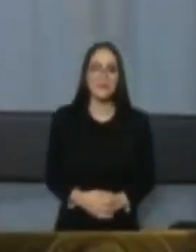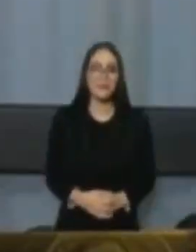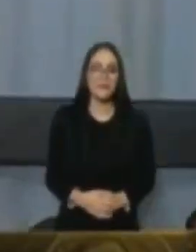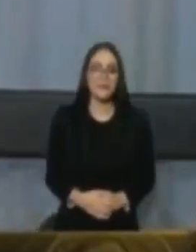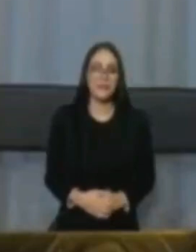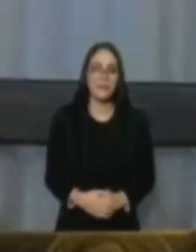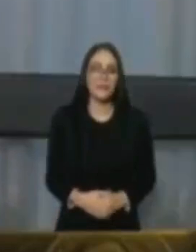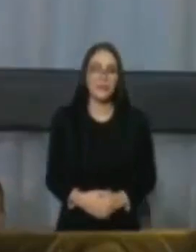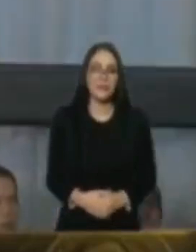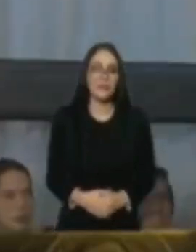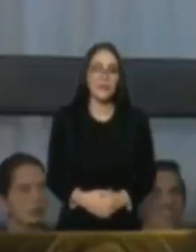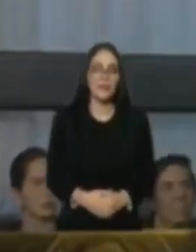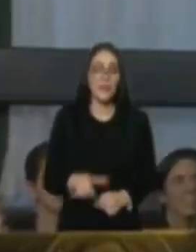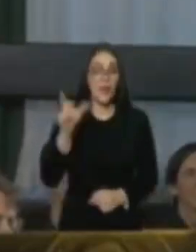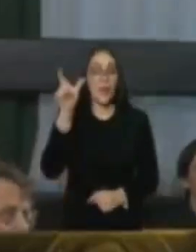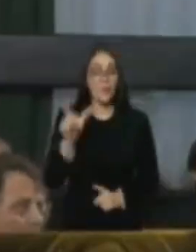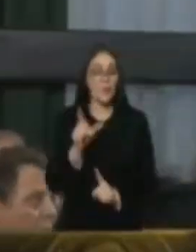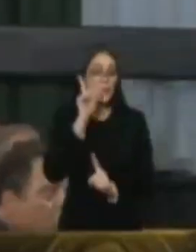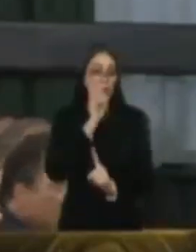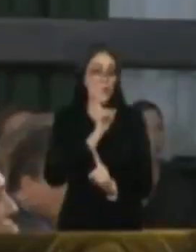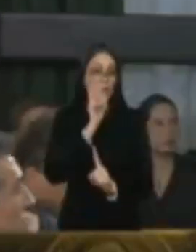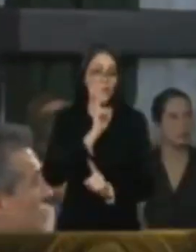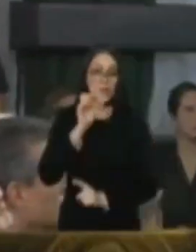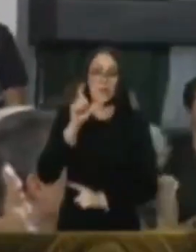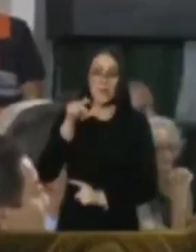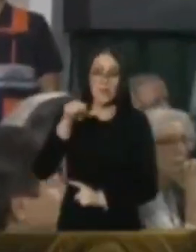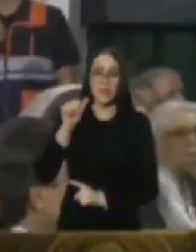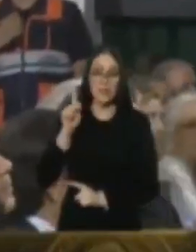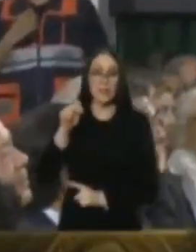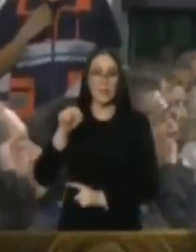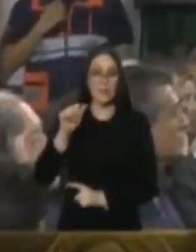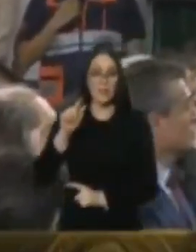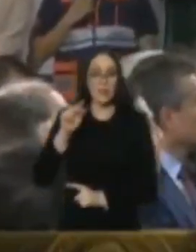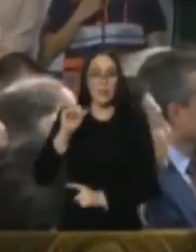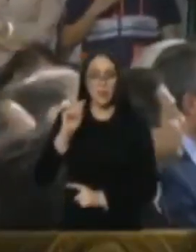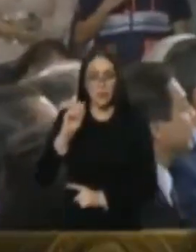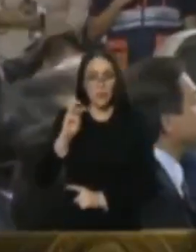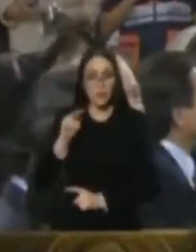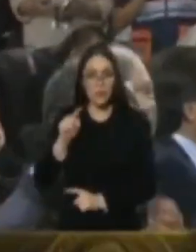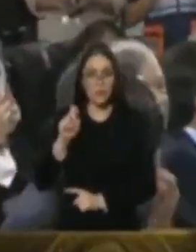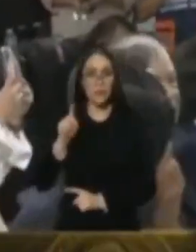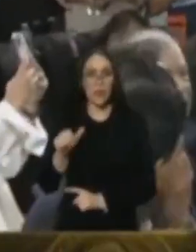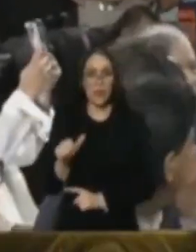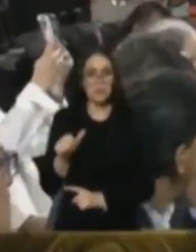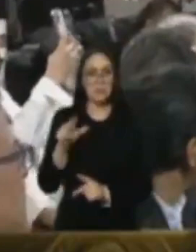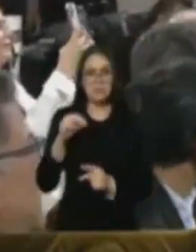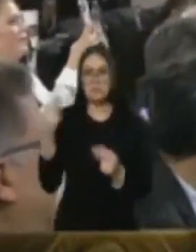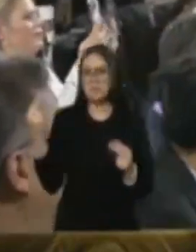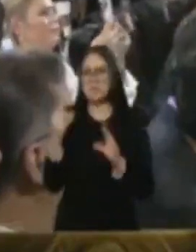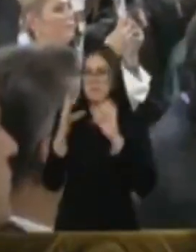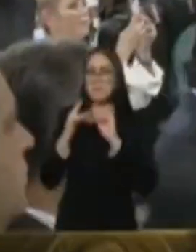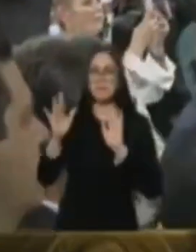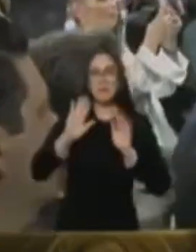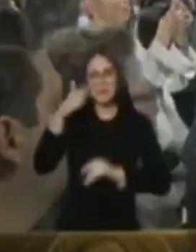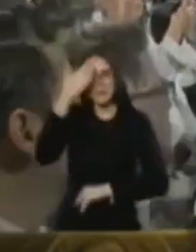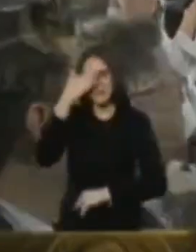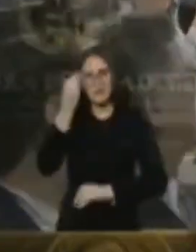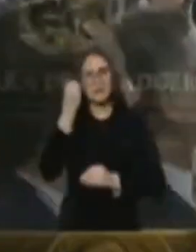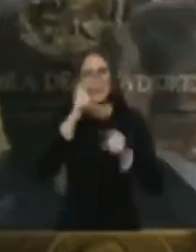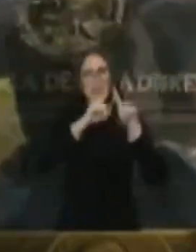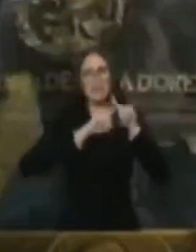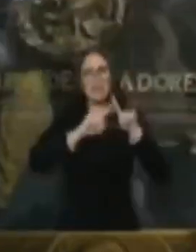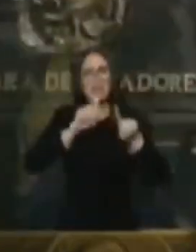La figura de doña Elena Poniatowska no requiere introducción alguna, pues ha logrado contribuir desde el mundo de las